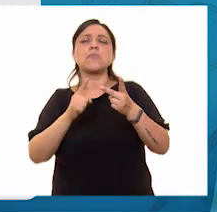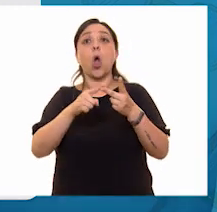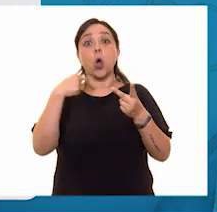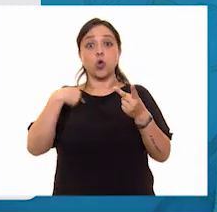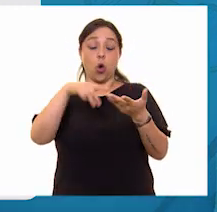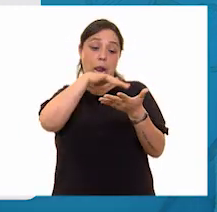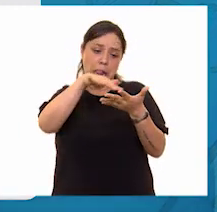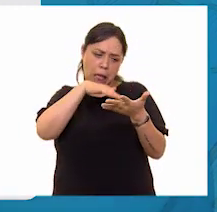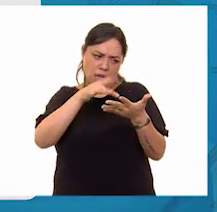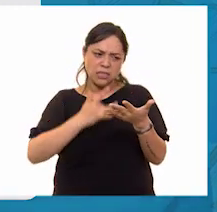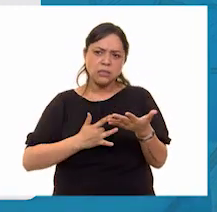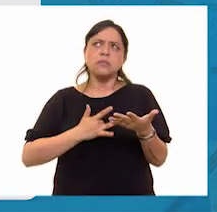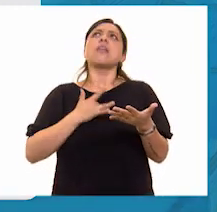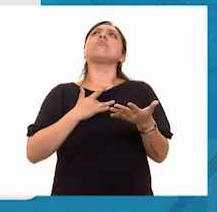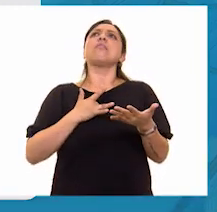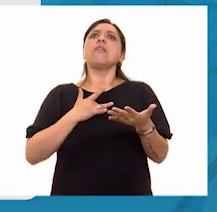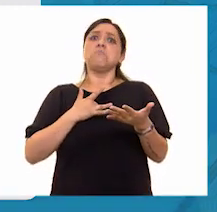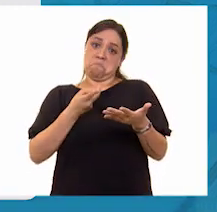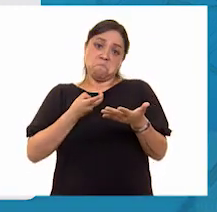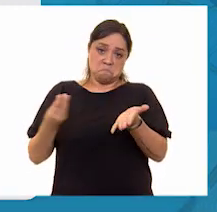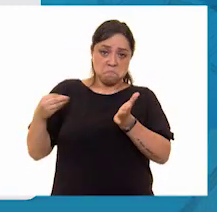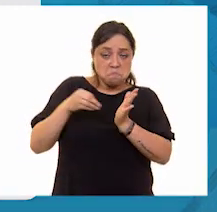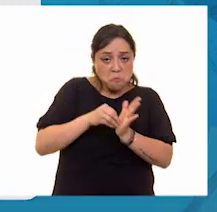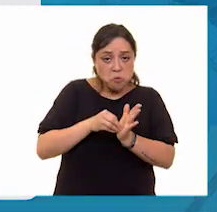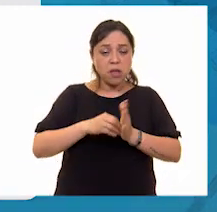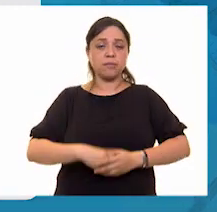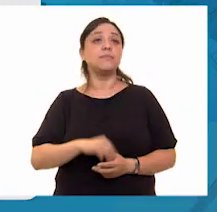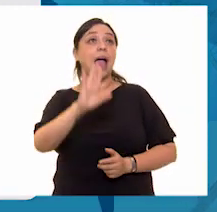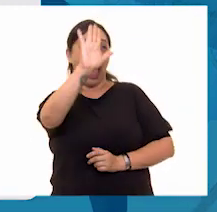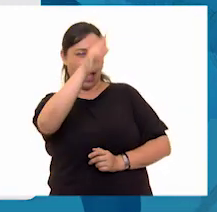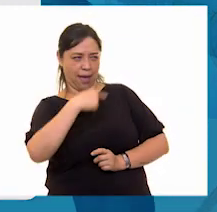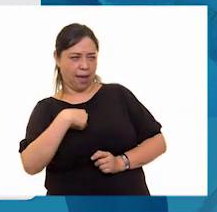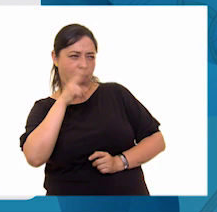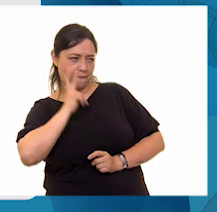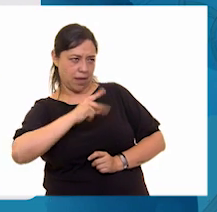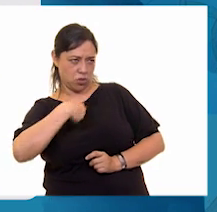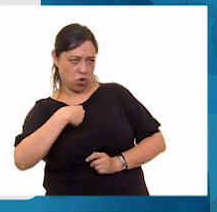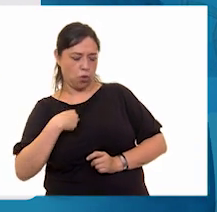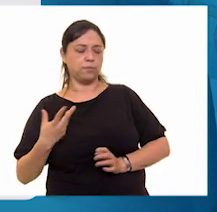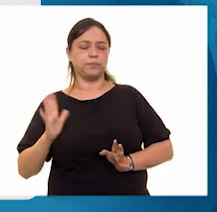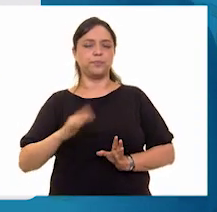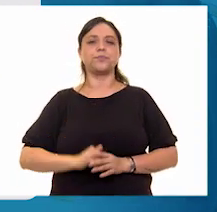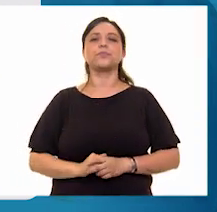Ah, yo quiero empezar. A ver, yo diría...